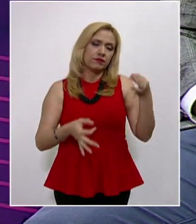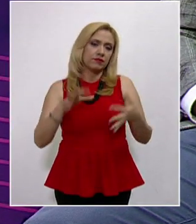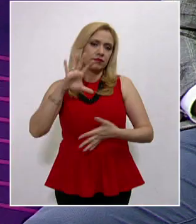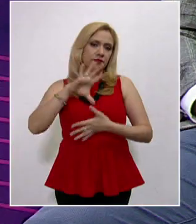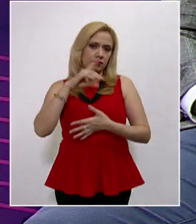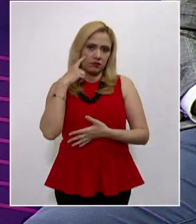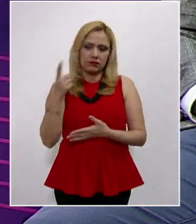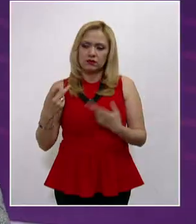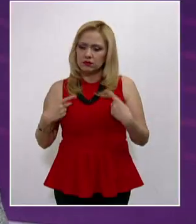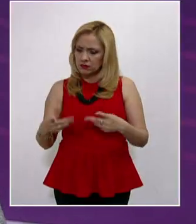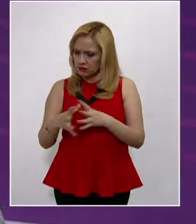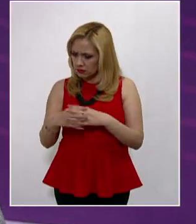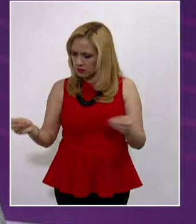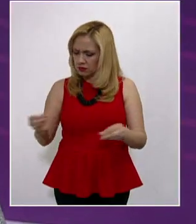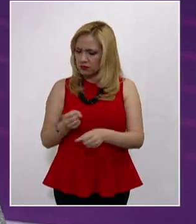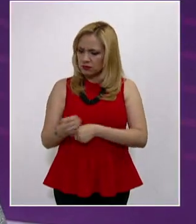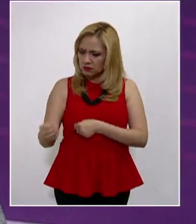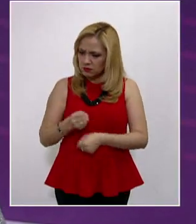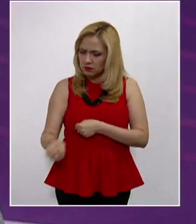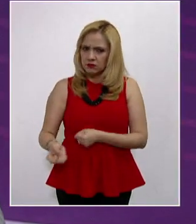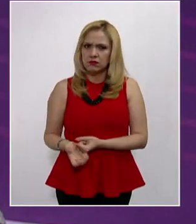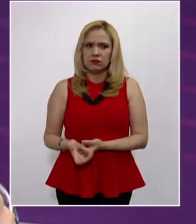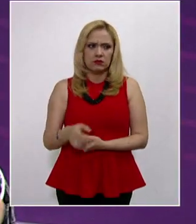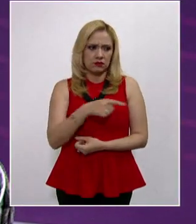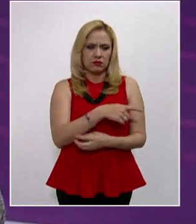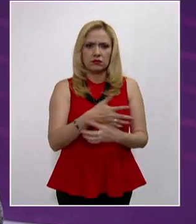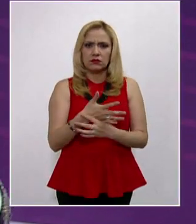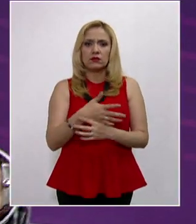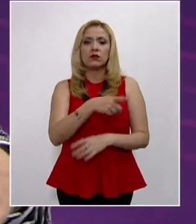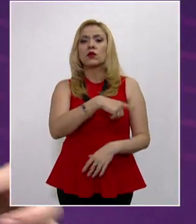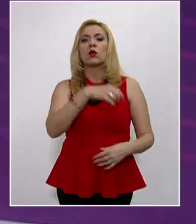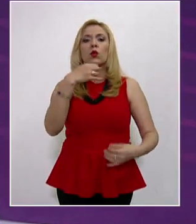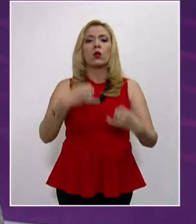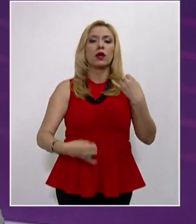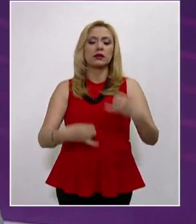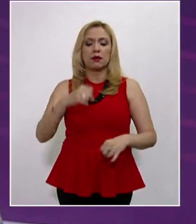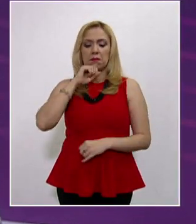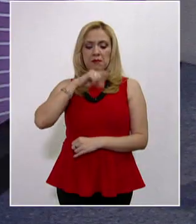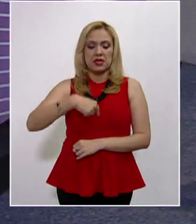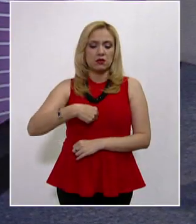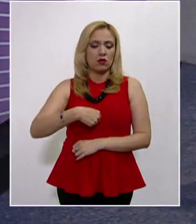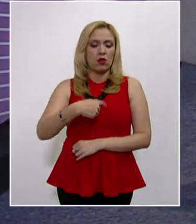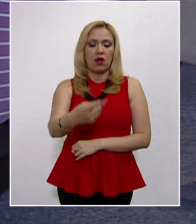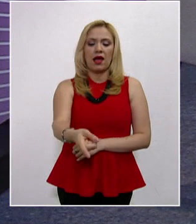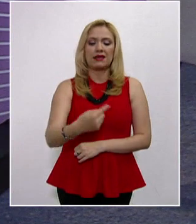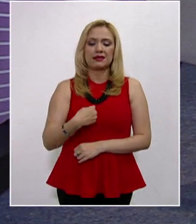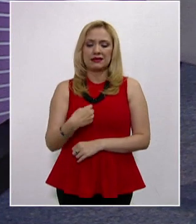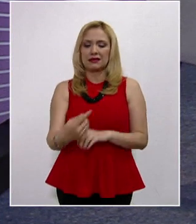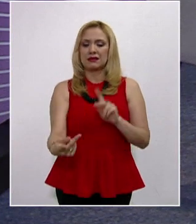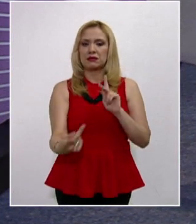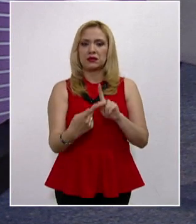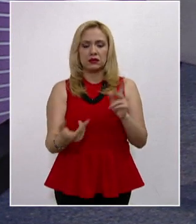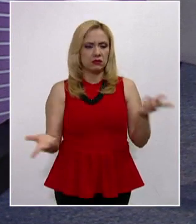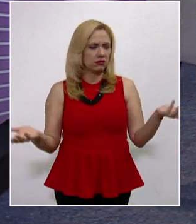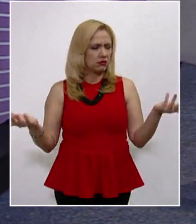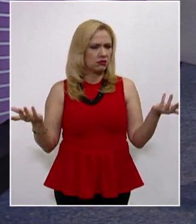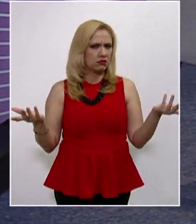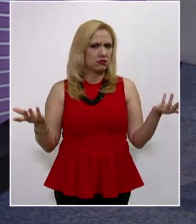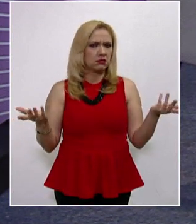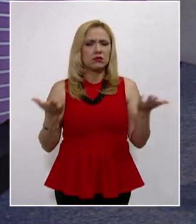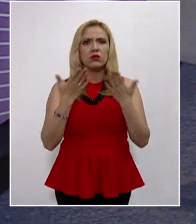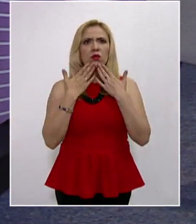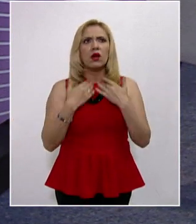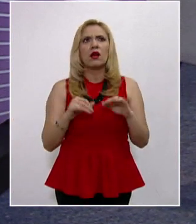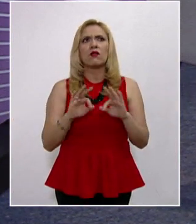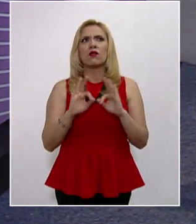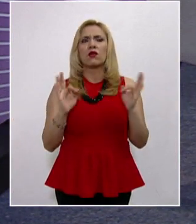Casos de desaparición, casos de tortura cometidas por manos. Juzgaban ellos mismos. Exactamente. Y no había además una